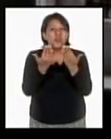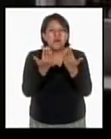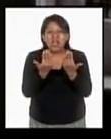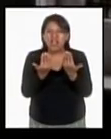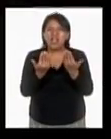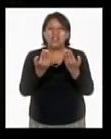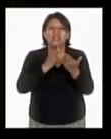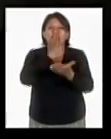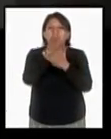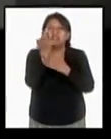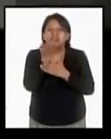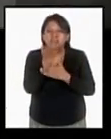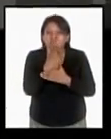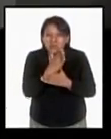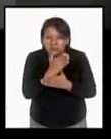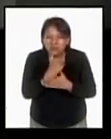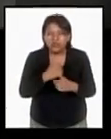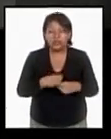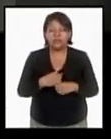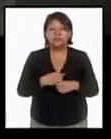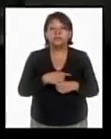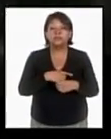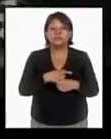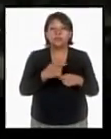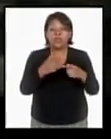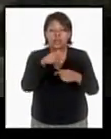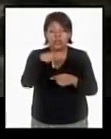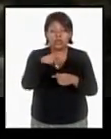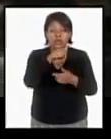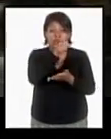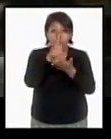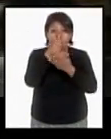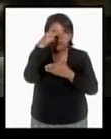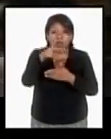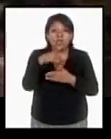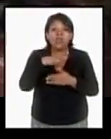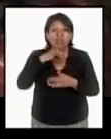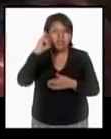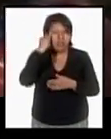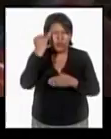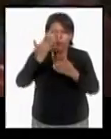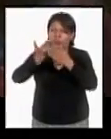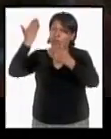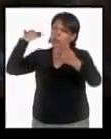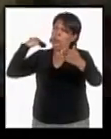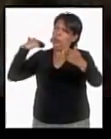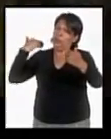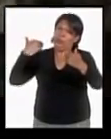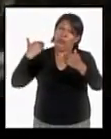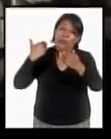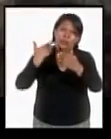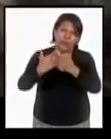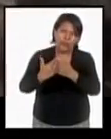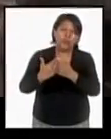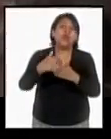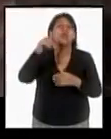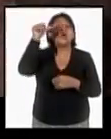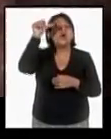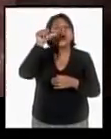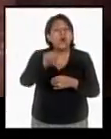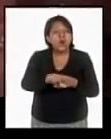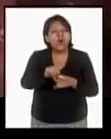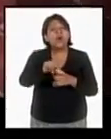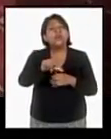la escuela. La presencia de los indígenas en la Ciudad de México es tan vieja como su historia. Hoy, luego de lo que se